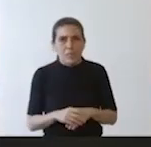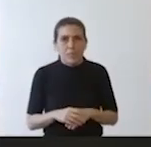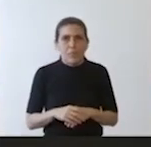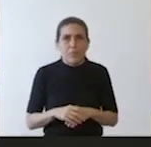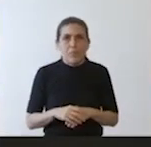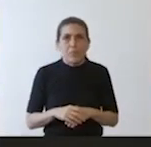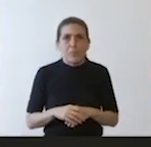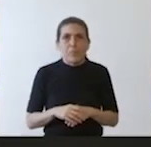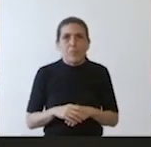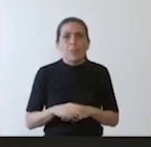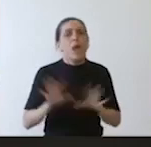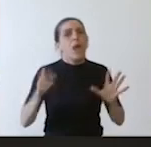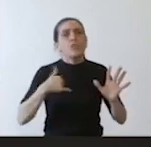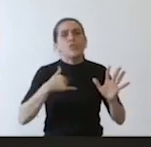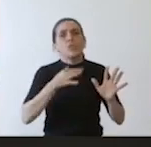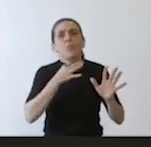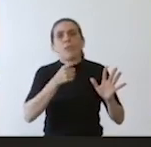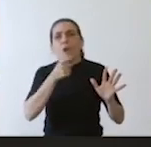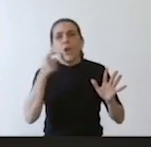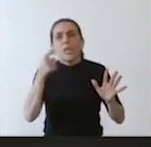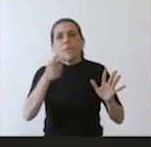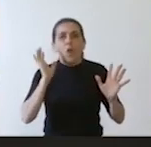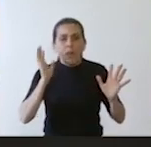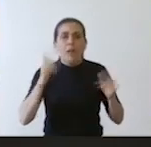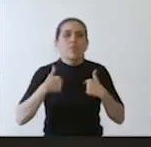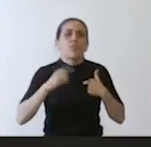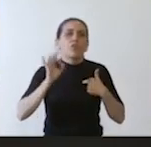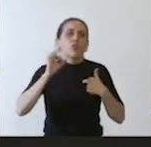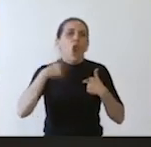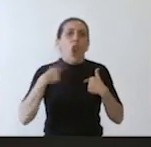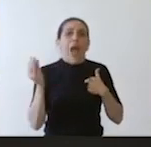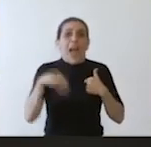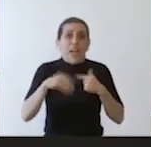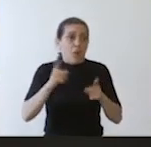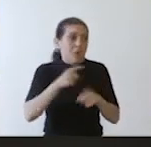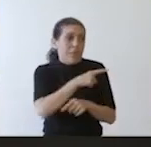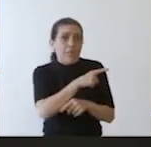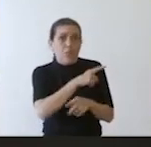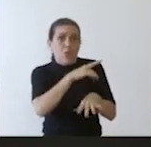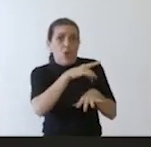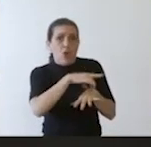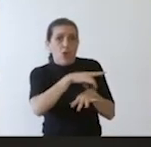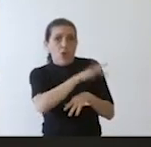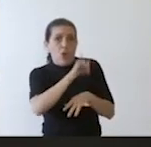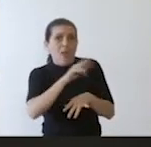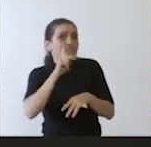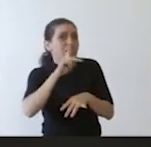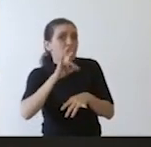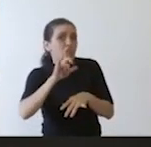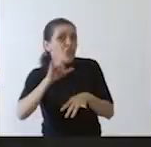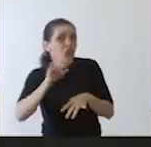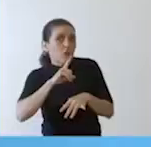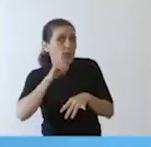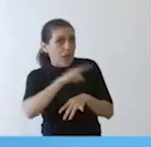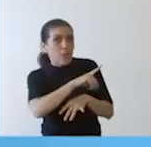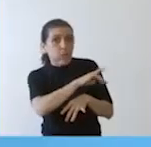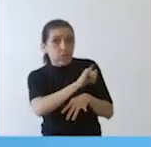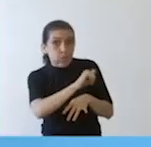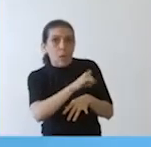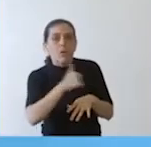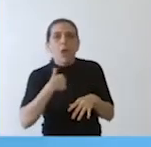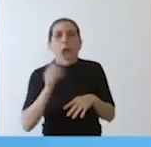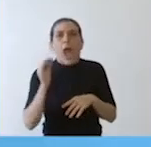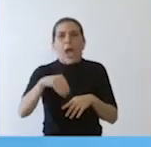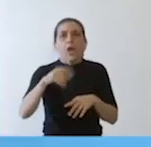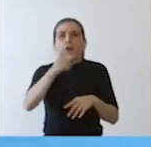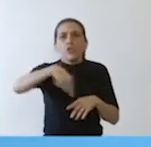Prefiero responder preguntas. Bueno, doctor Can. No, yo simplemente para agregar a lo que dijo la doctora Bisotti, es que todos